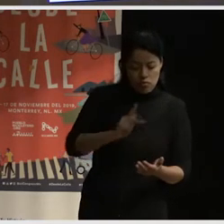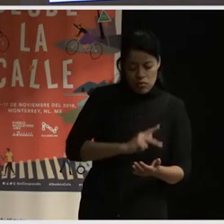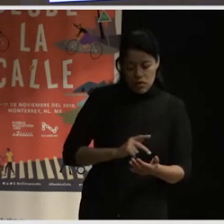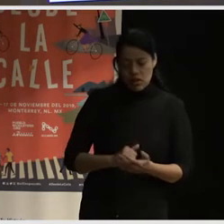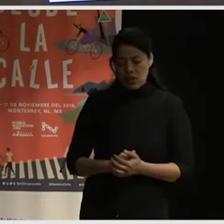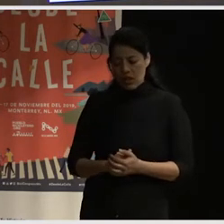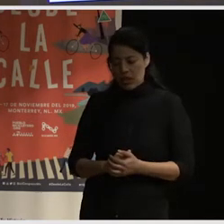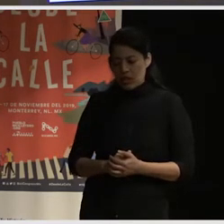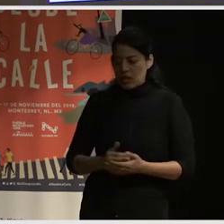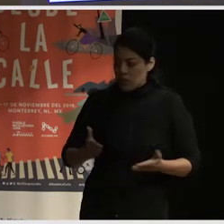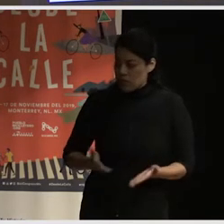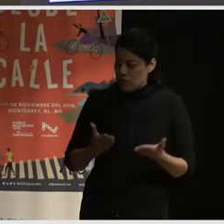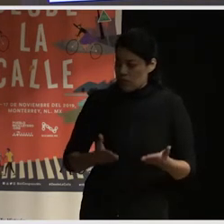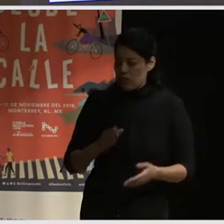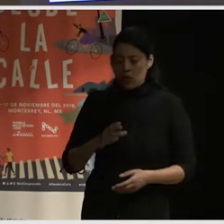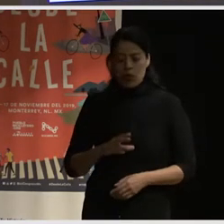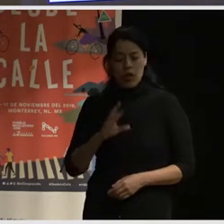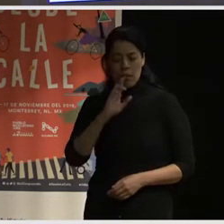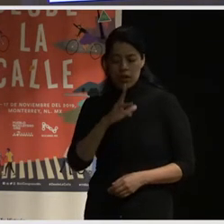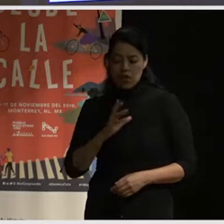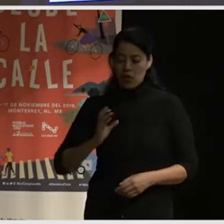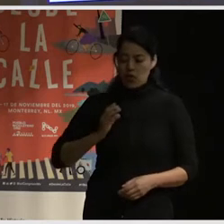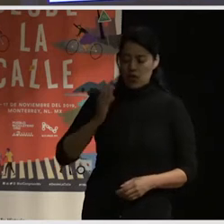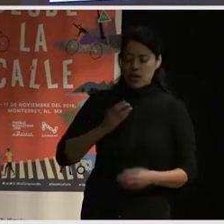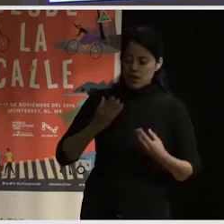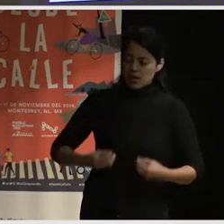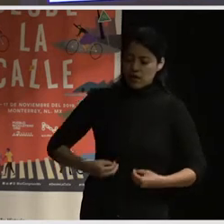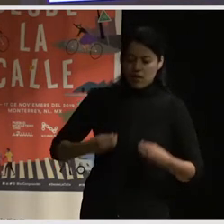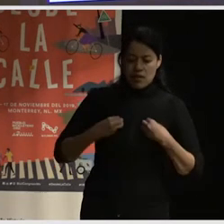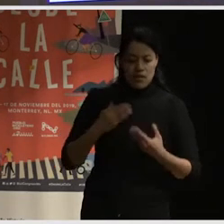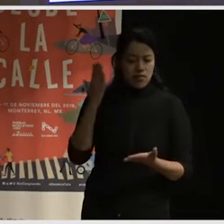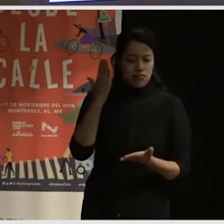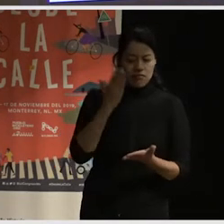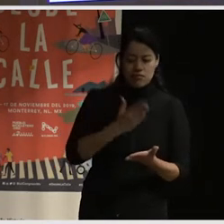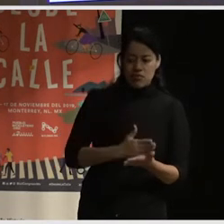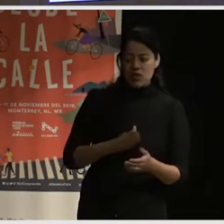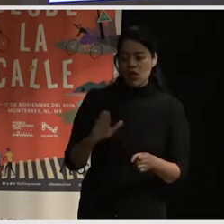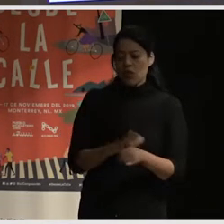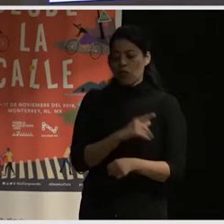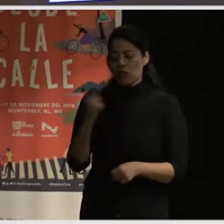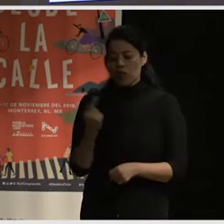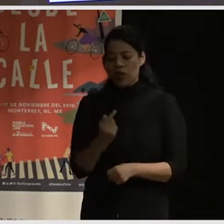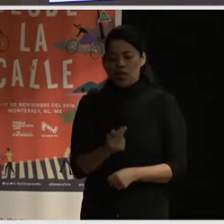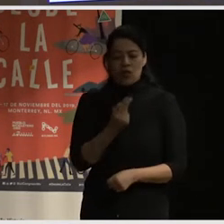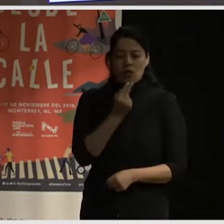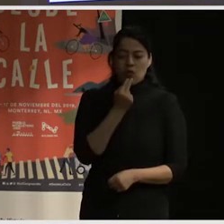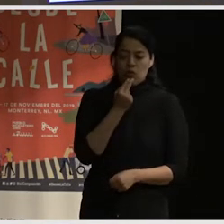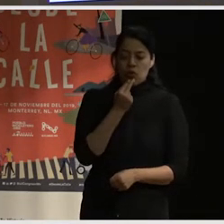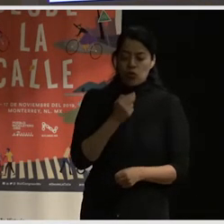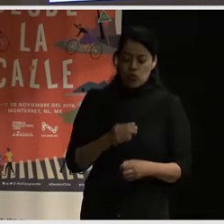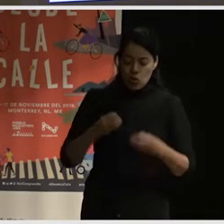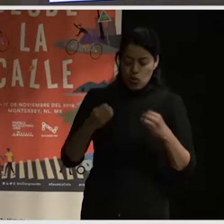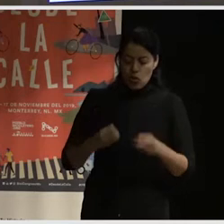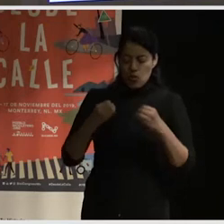encaminados a generar una mayor calidad de vida están siendo cortados por un uso desproporcionado del espacio